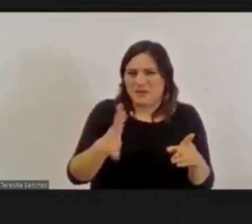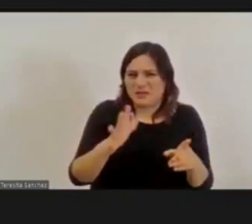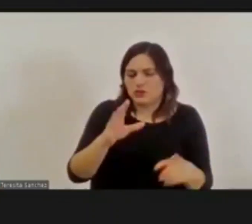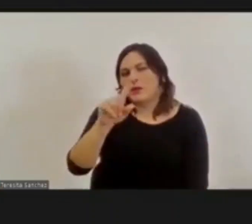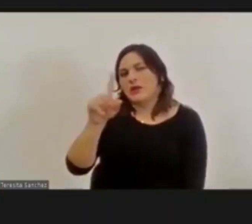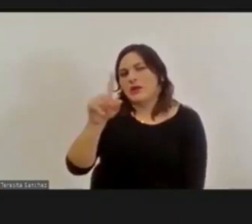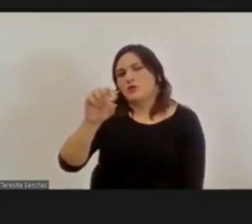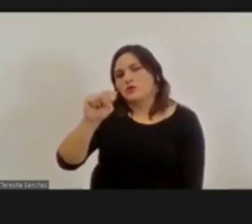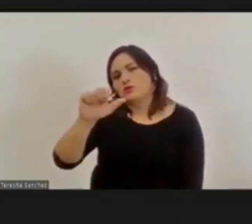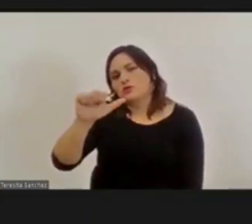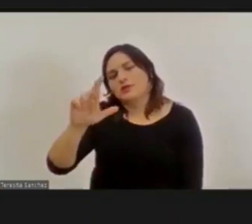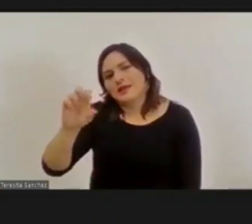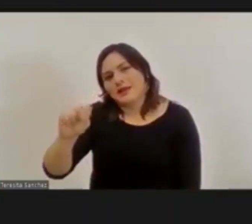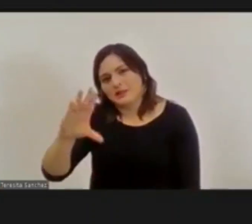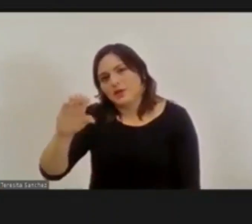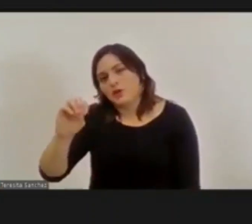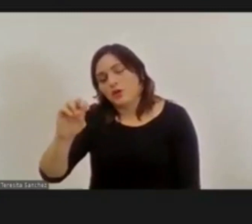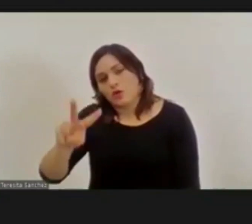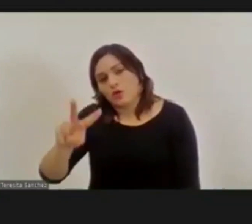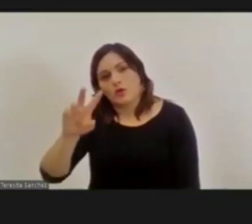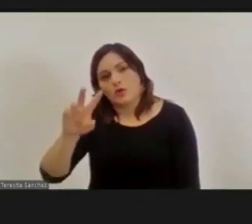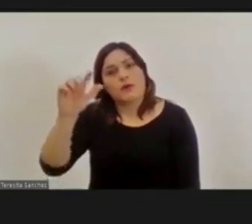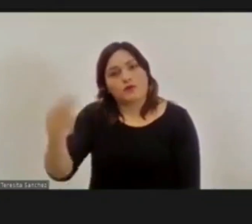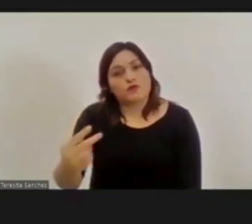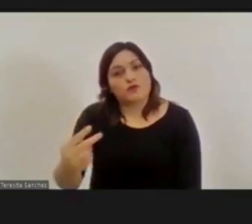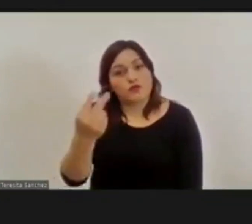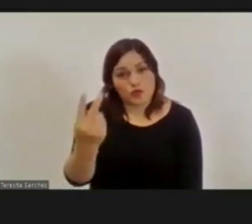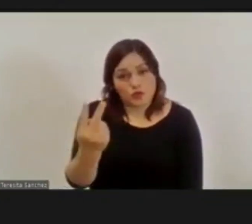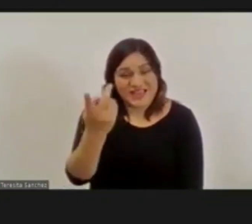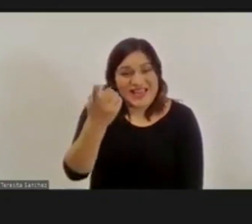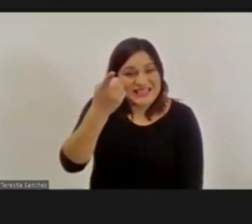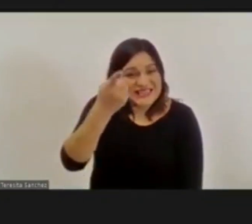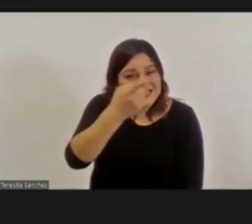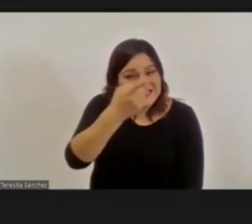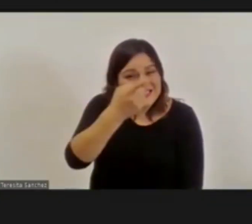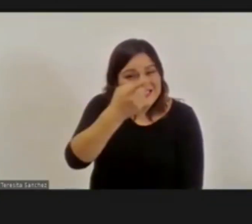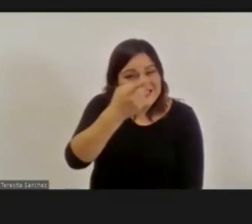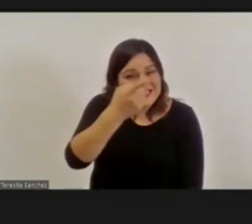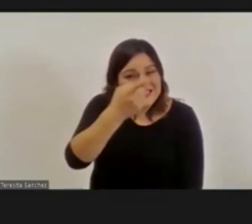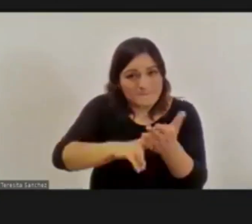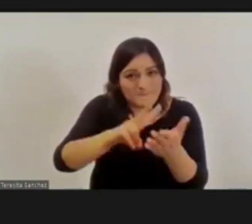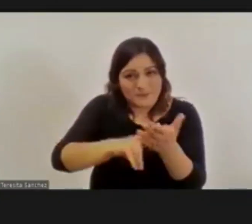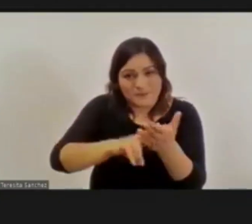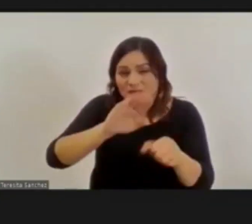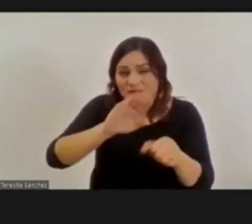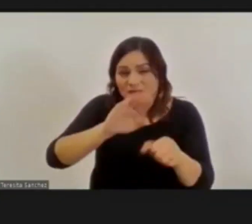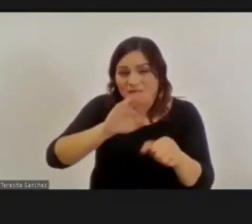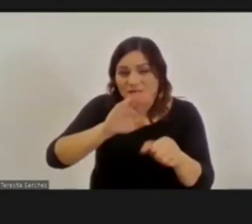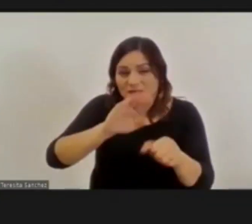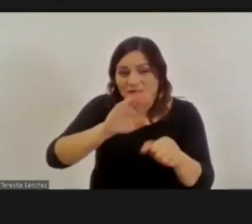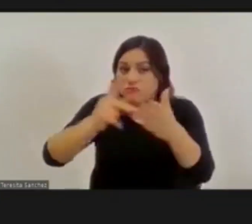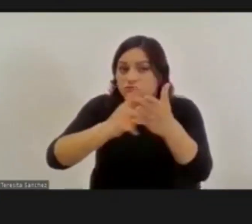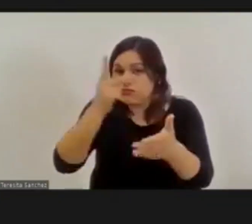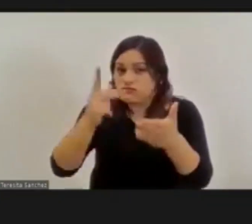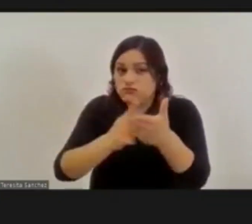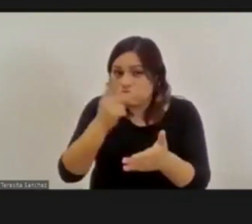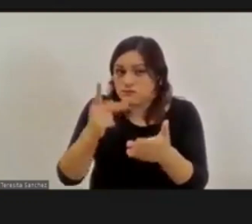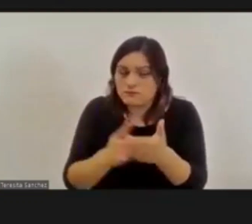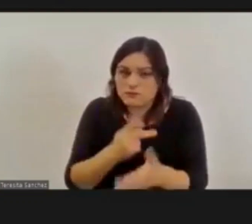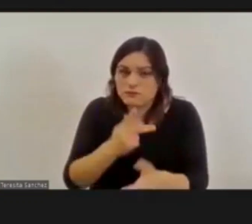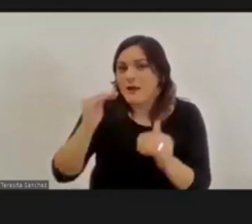de 10 a 100 veces mayor en el tracto respiratorio superior de los niños